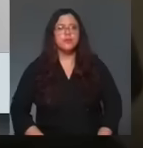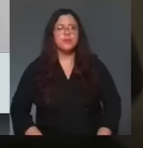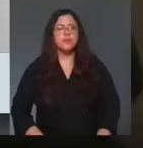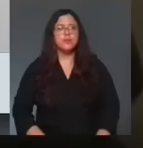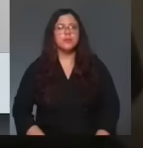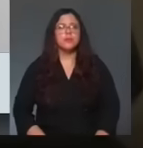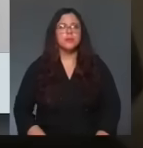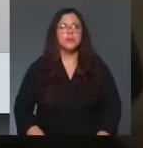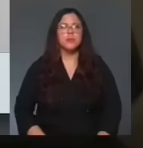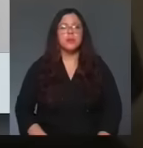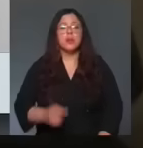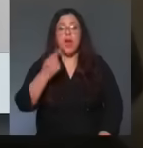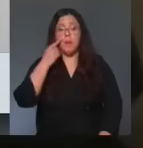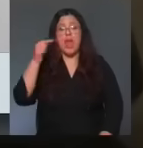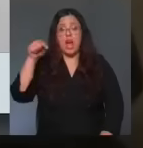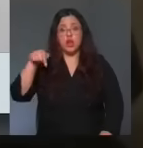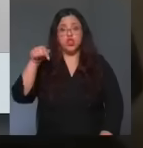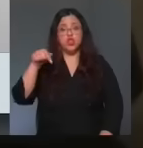Yo llego acá